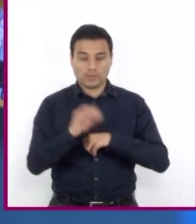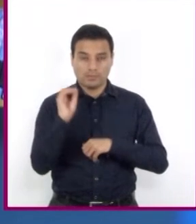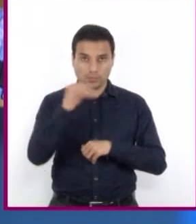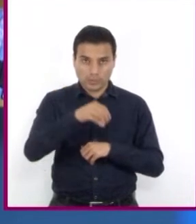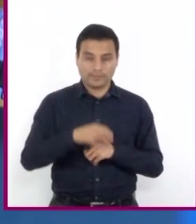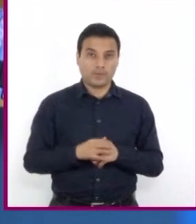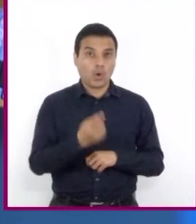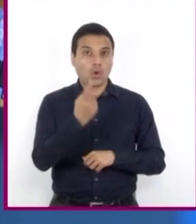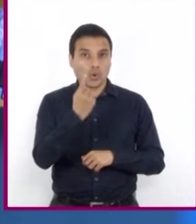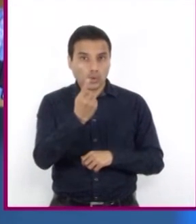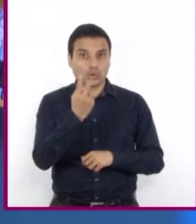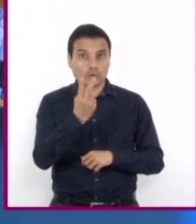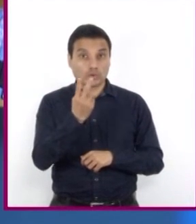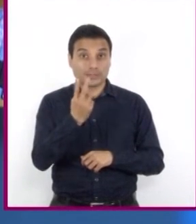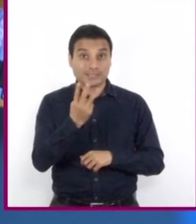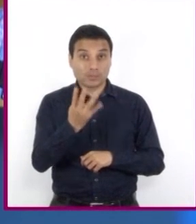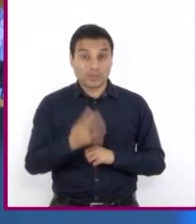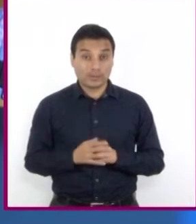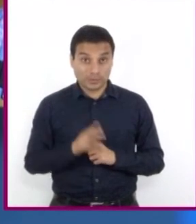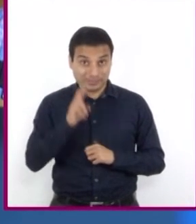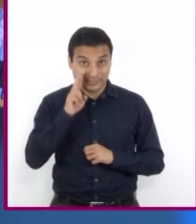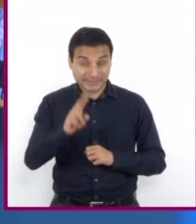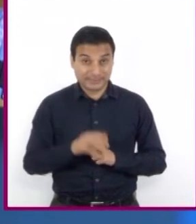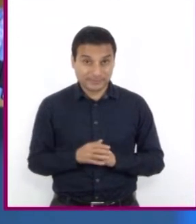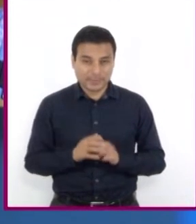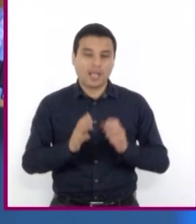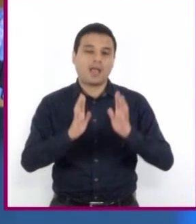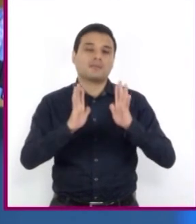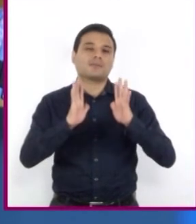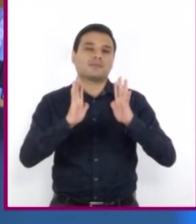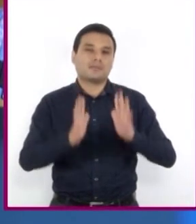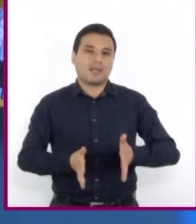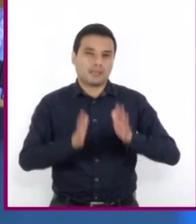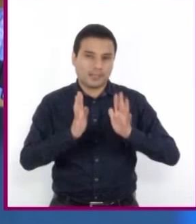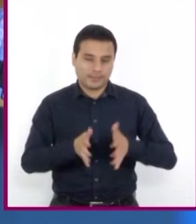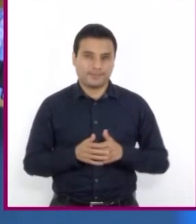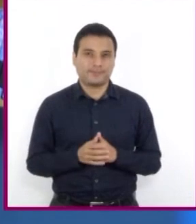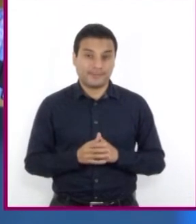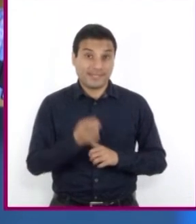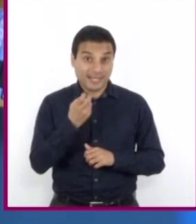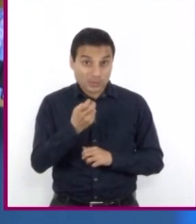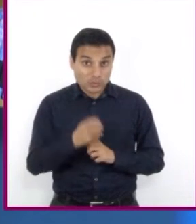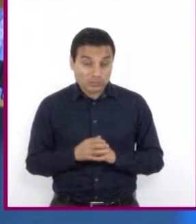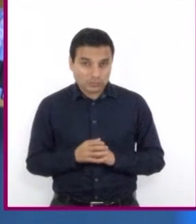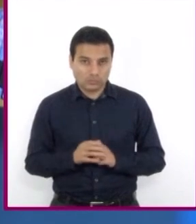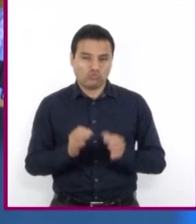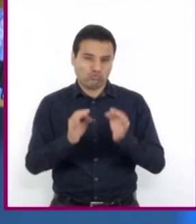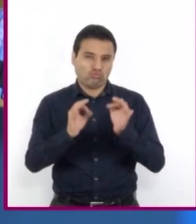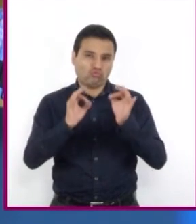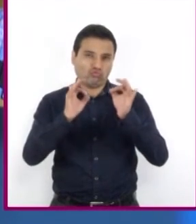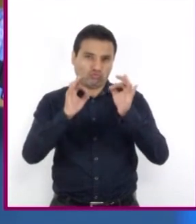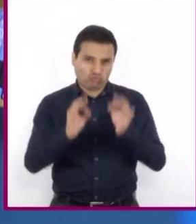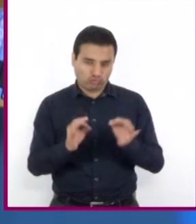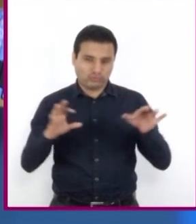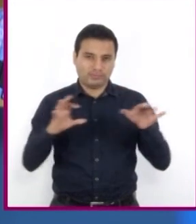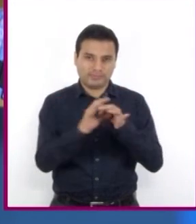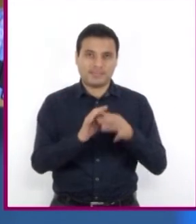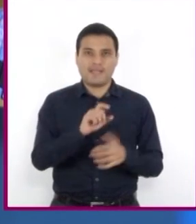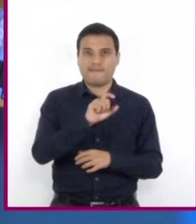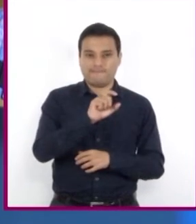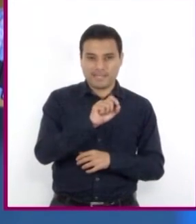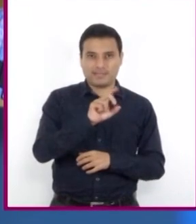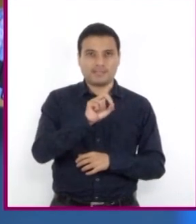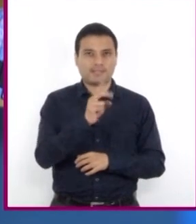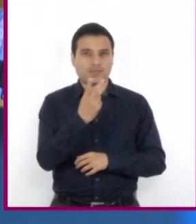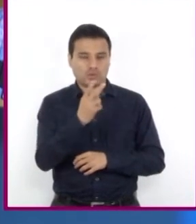valores del término n en la regla, podemos observar que sí corresponden a la sucesión 20,